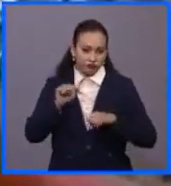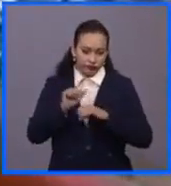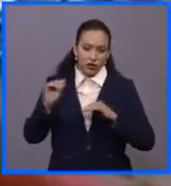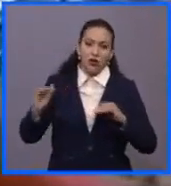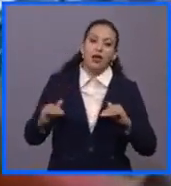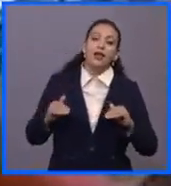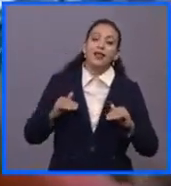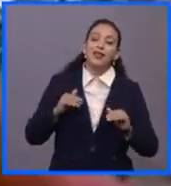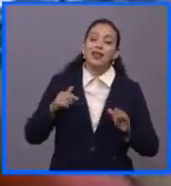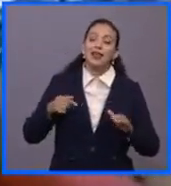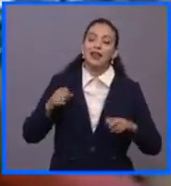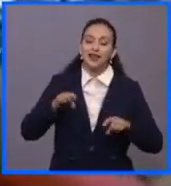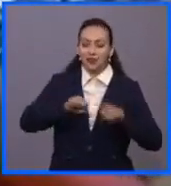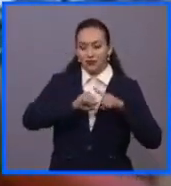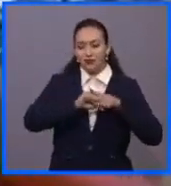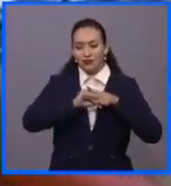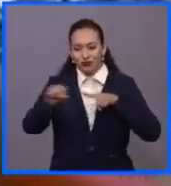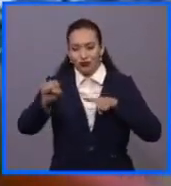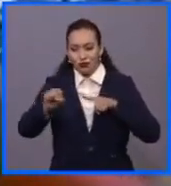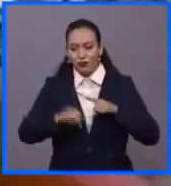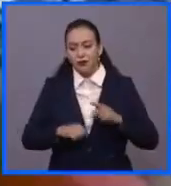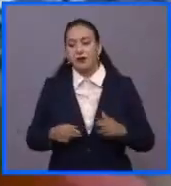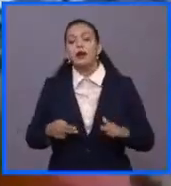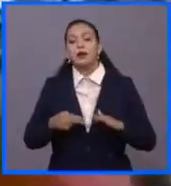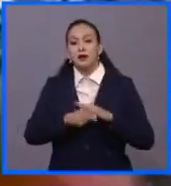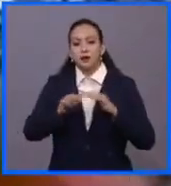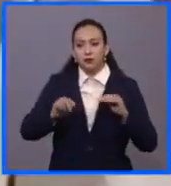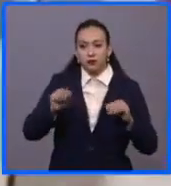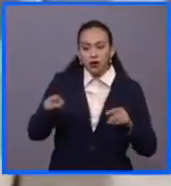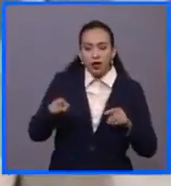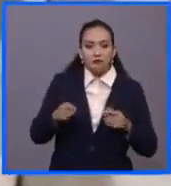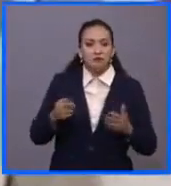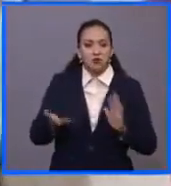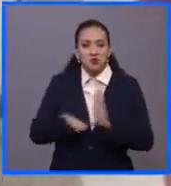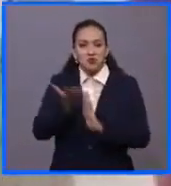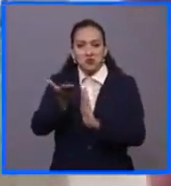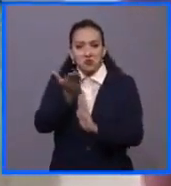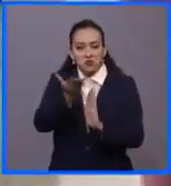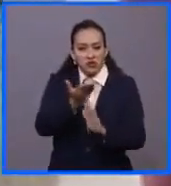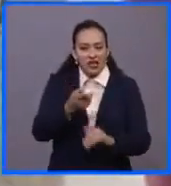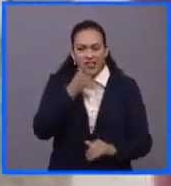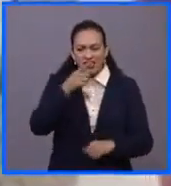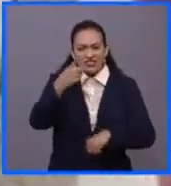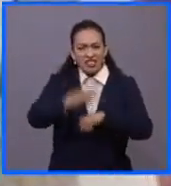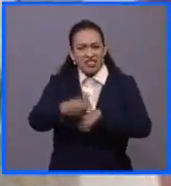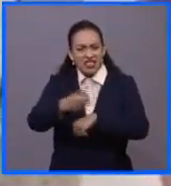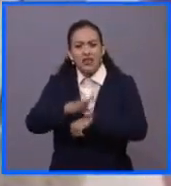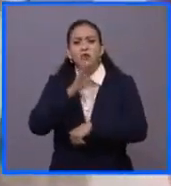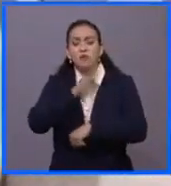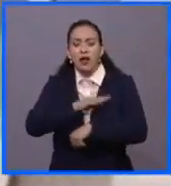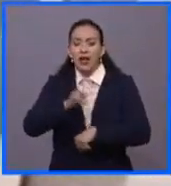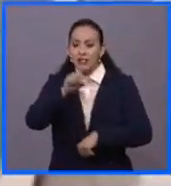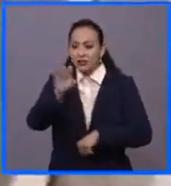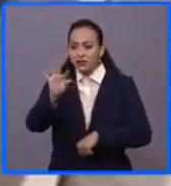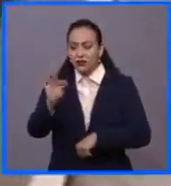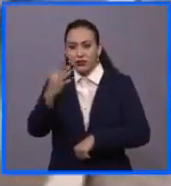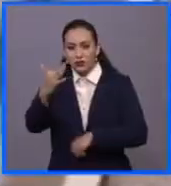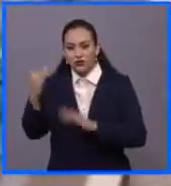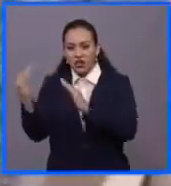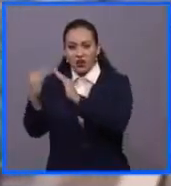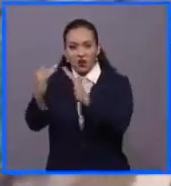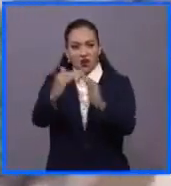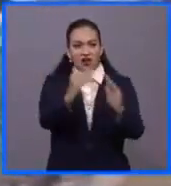tren suburbano, que mantenían bloqueados desde marzo pasado en demanda por los daños ocasionados a 145 viviendas por